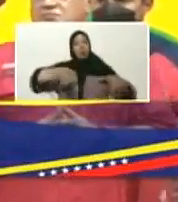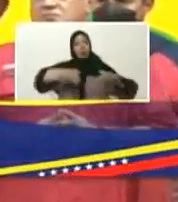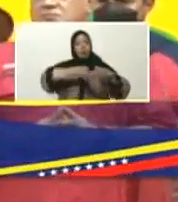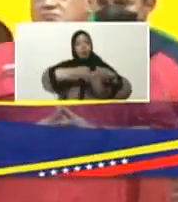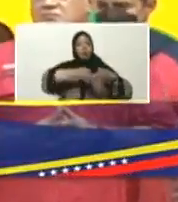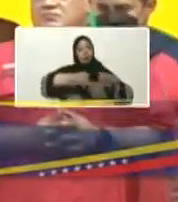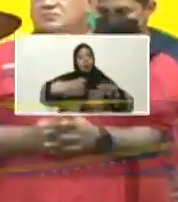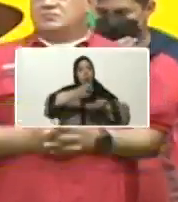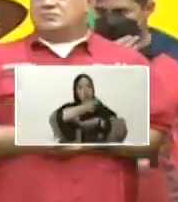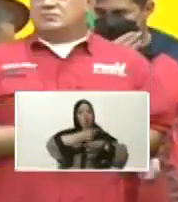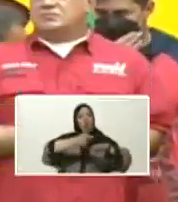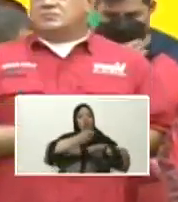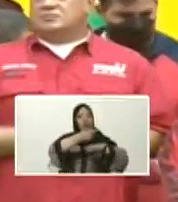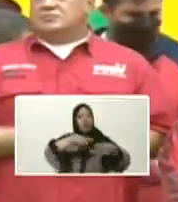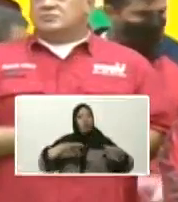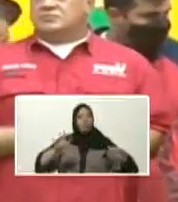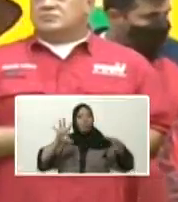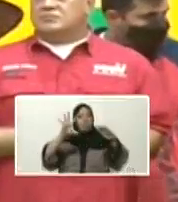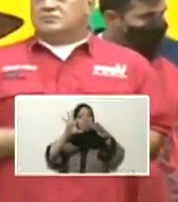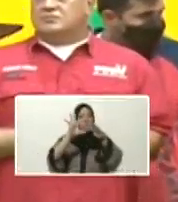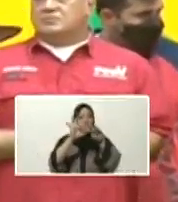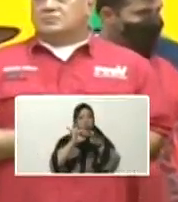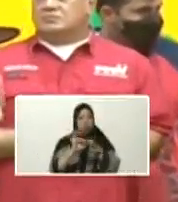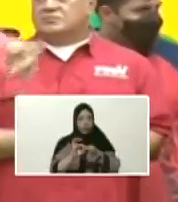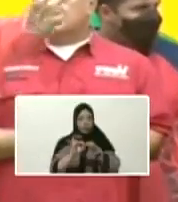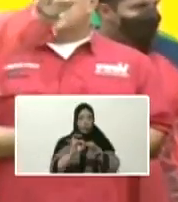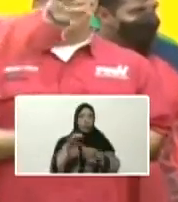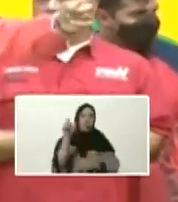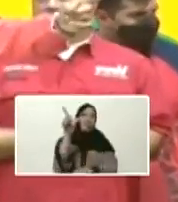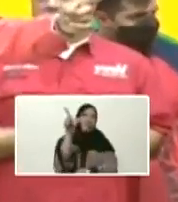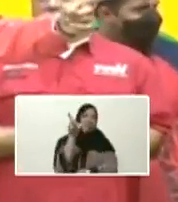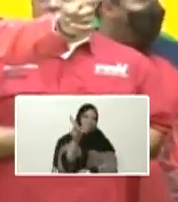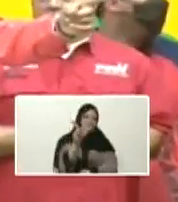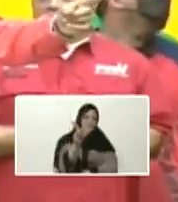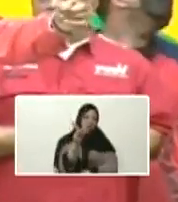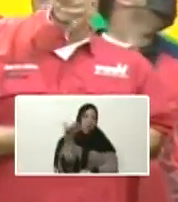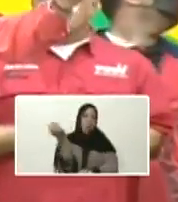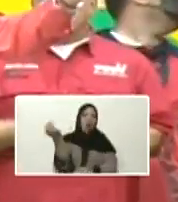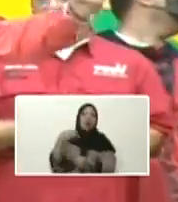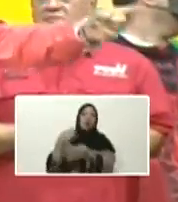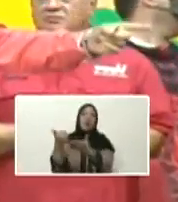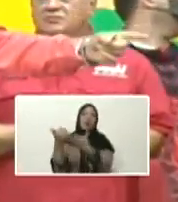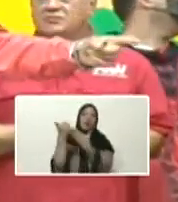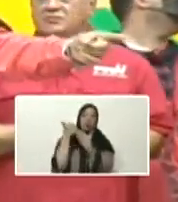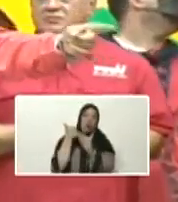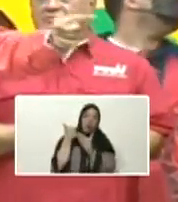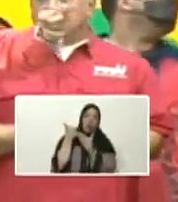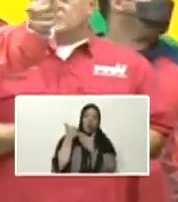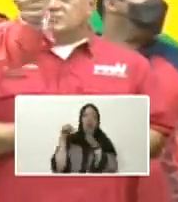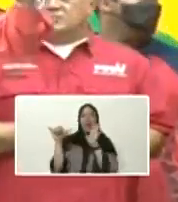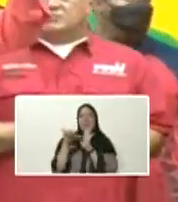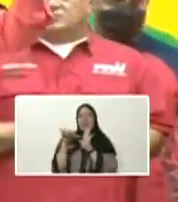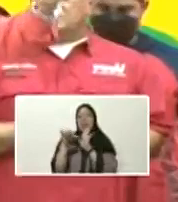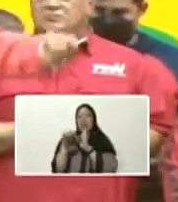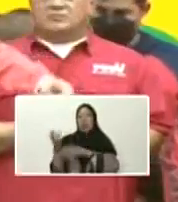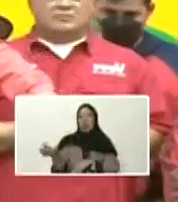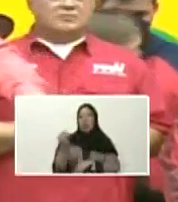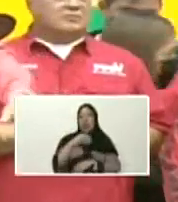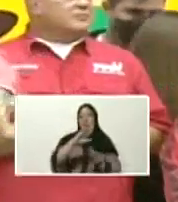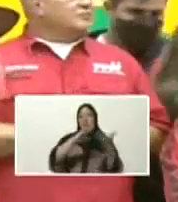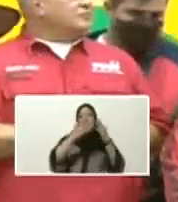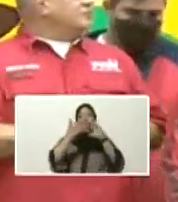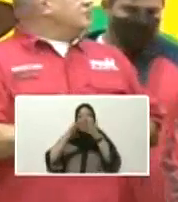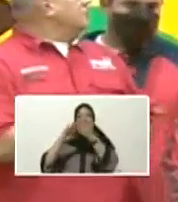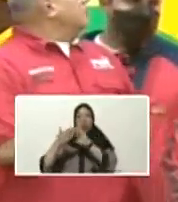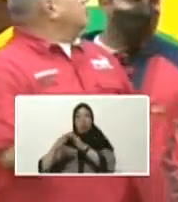para unir, para sumar al vecino, a la vecina, a la